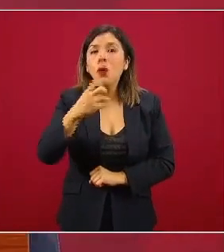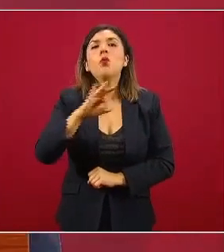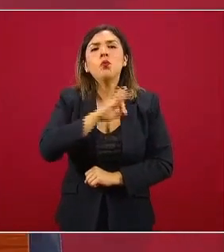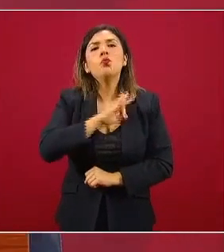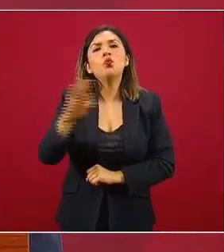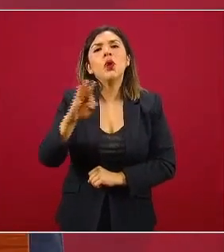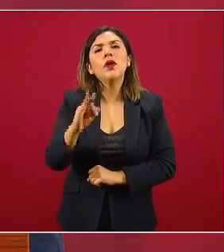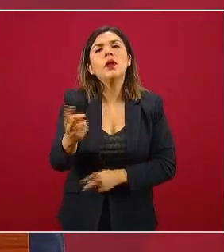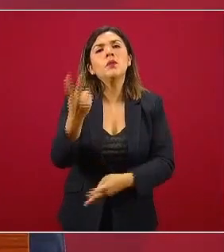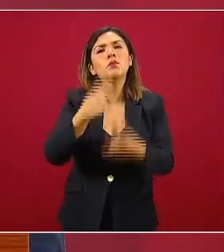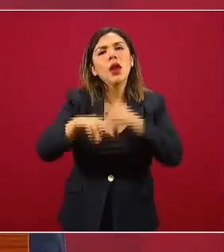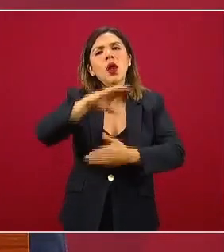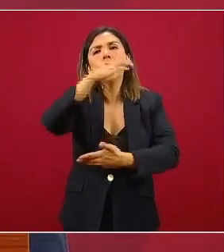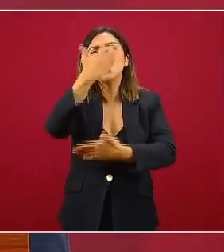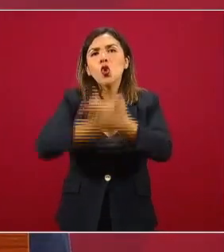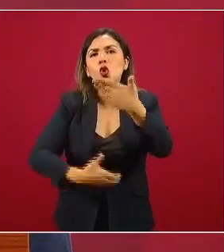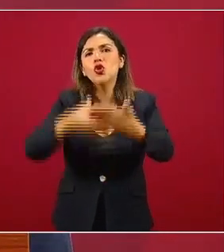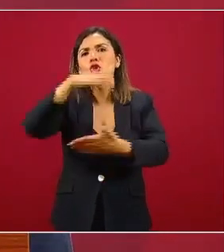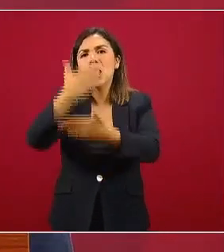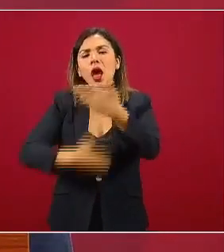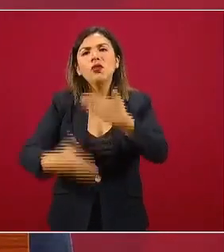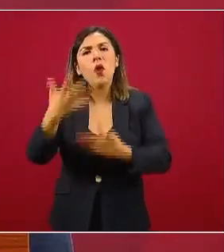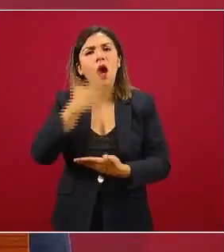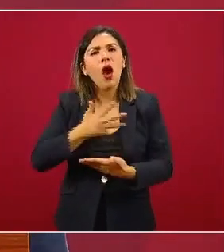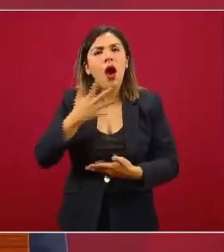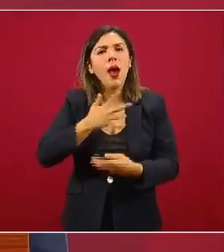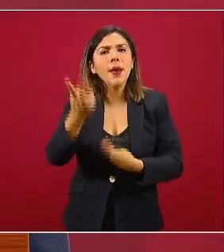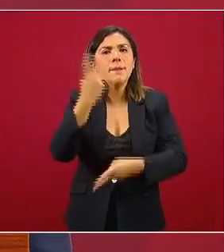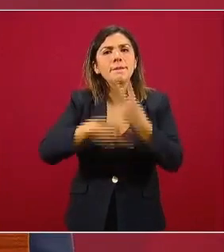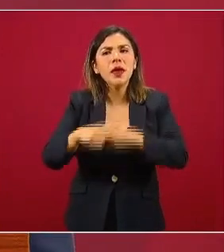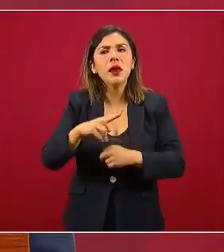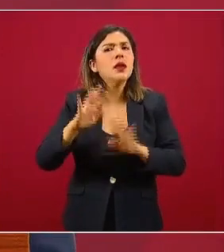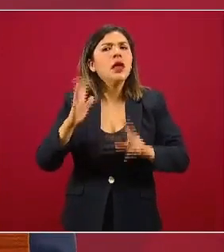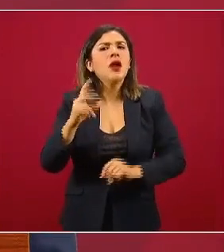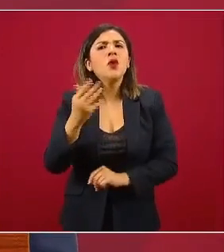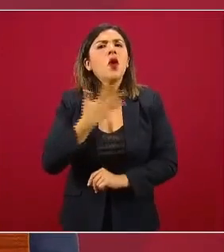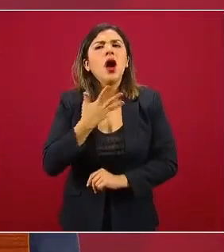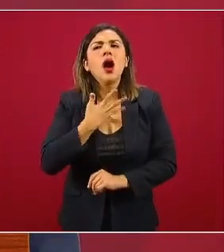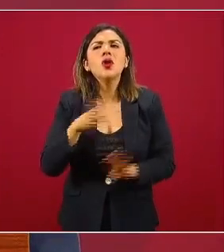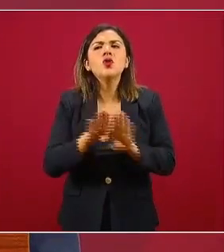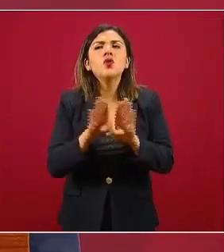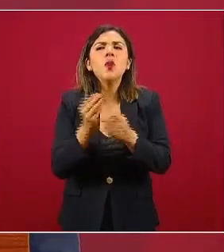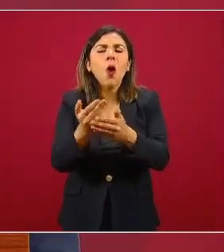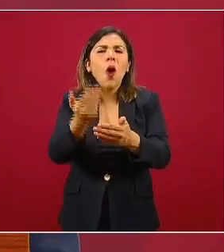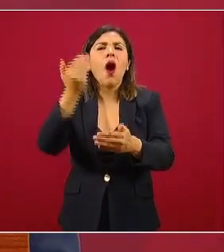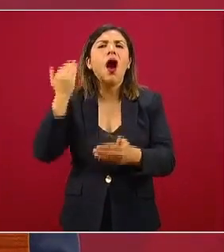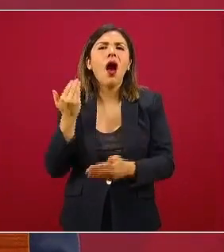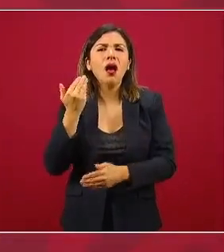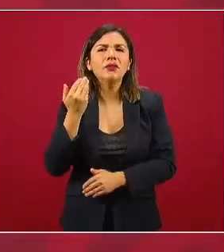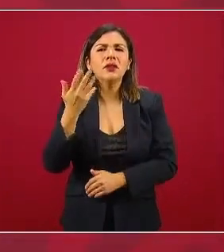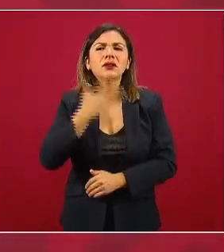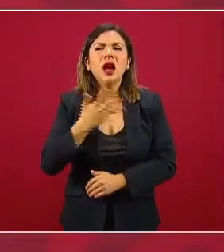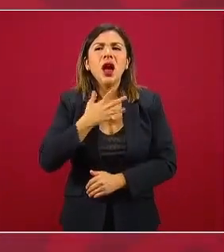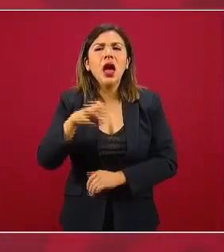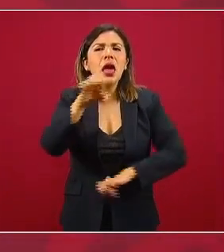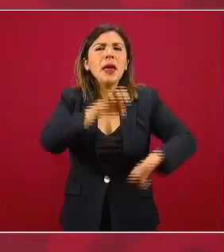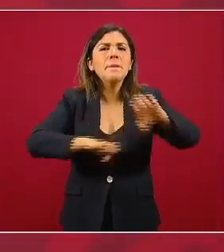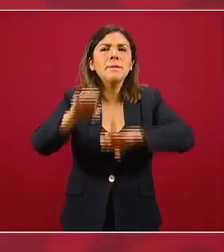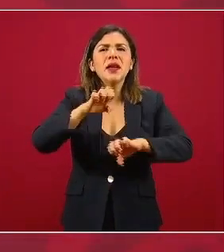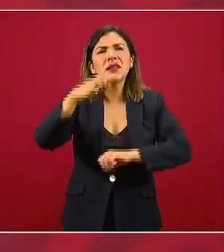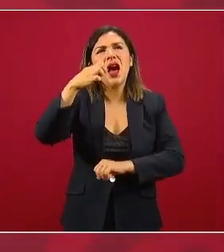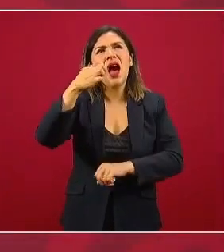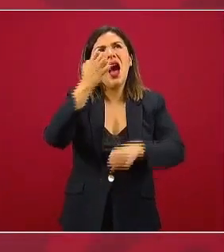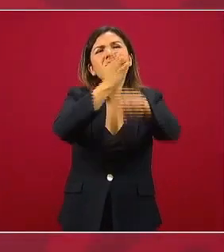puedan obtener contratos de obras. Ya no hay, como era antes, empresas